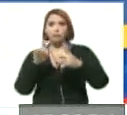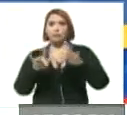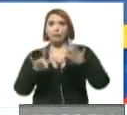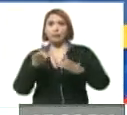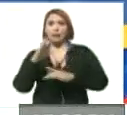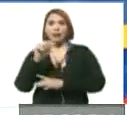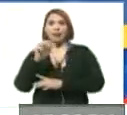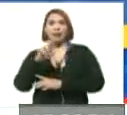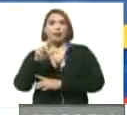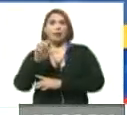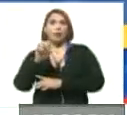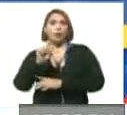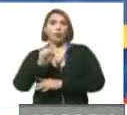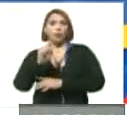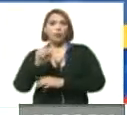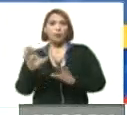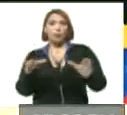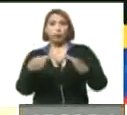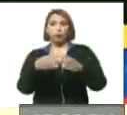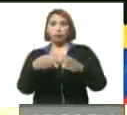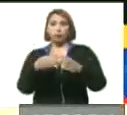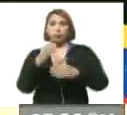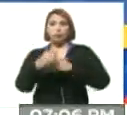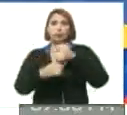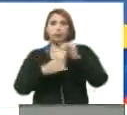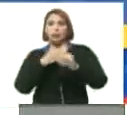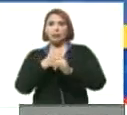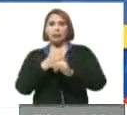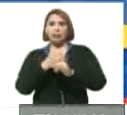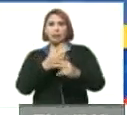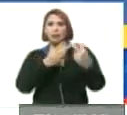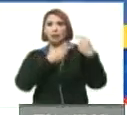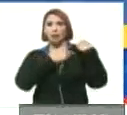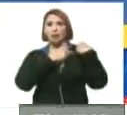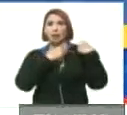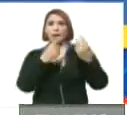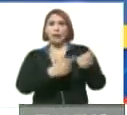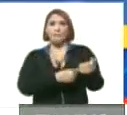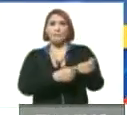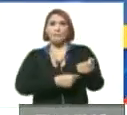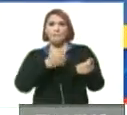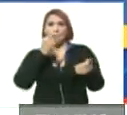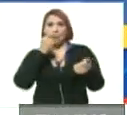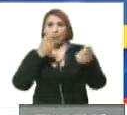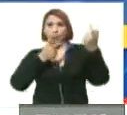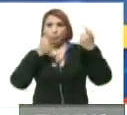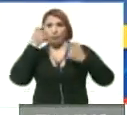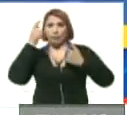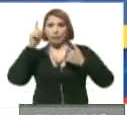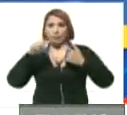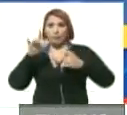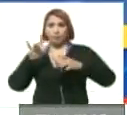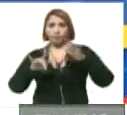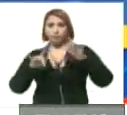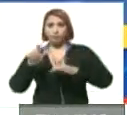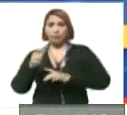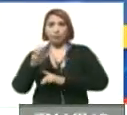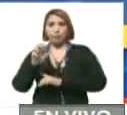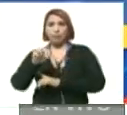el equipo internacional, su jefe Adán Chávez Frías y la secretaria Génesis